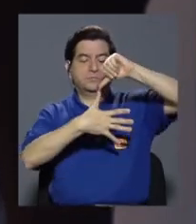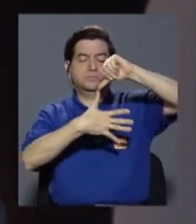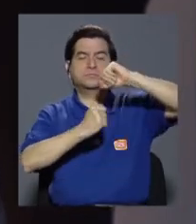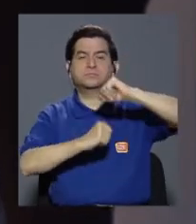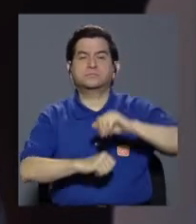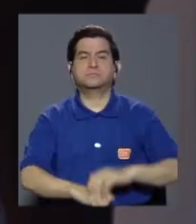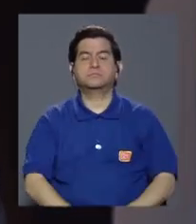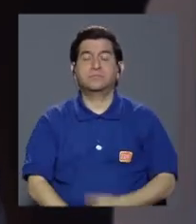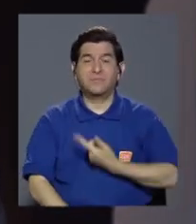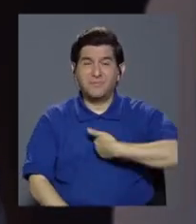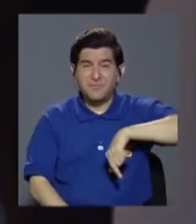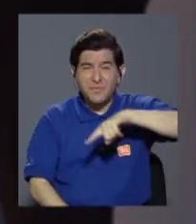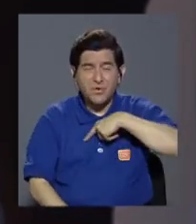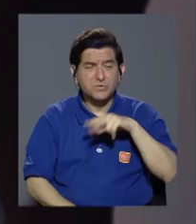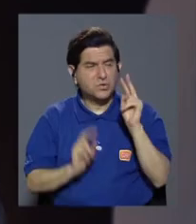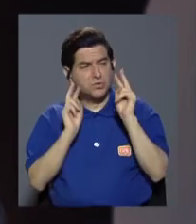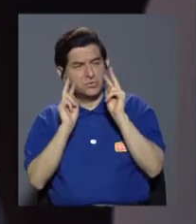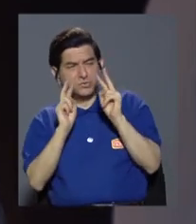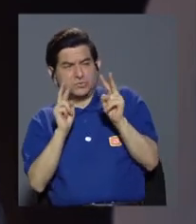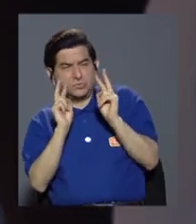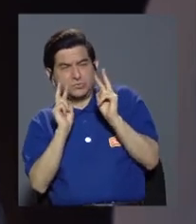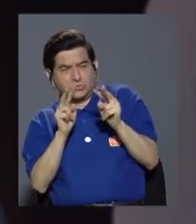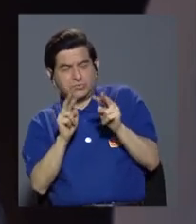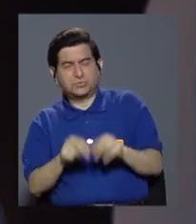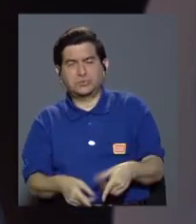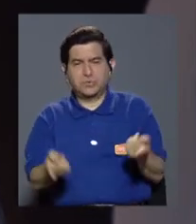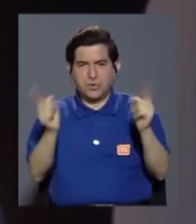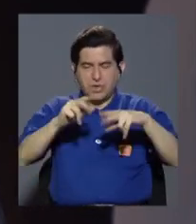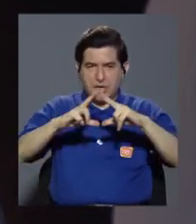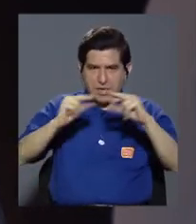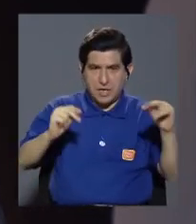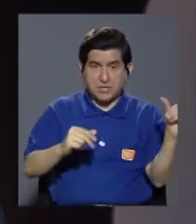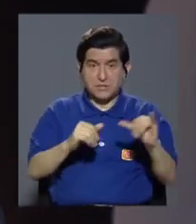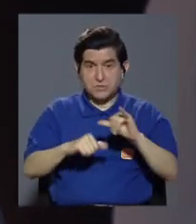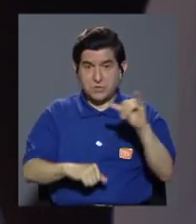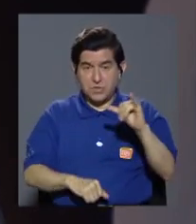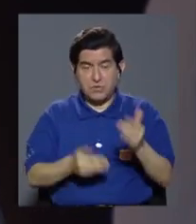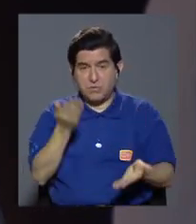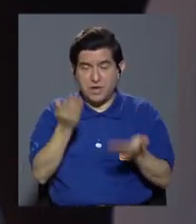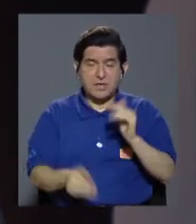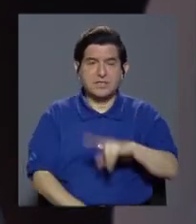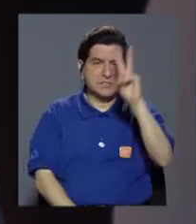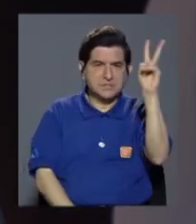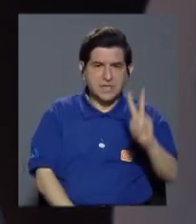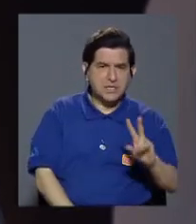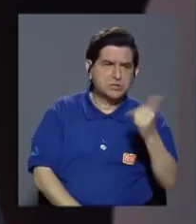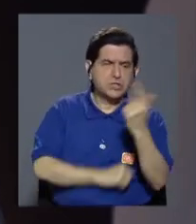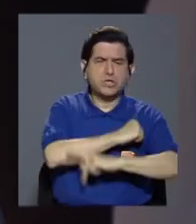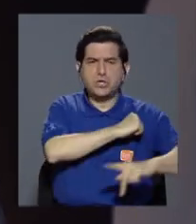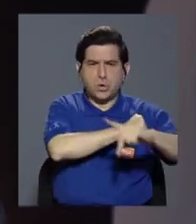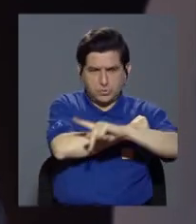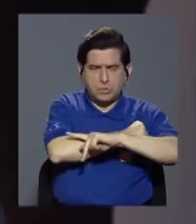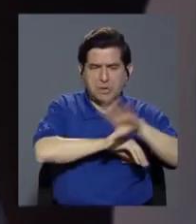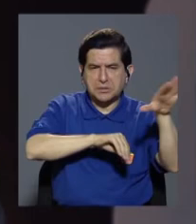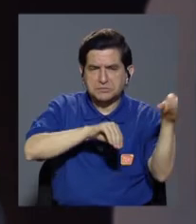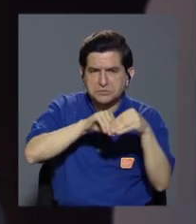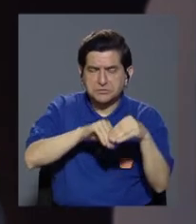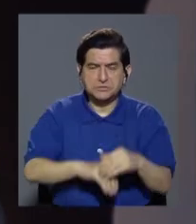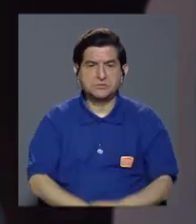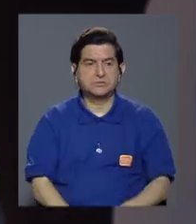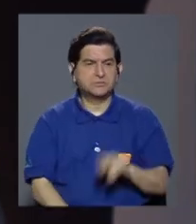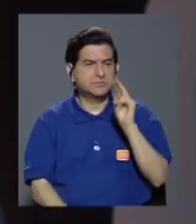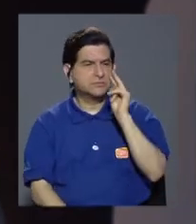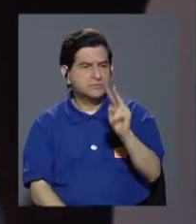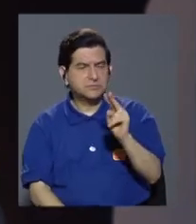lo que nosotros estamos observando y no solamente el caso de nicaragua sino probablemente también el de venezuela de algún otro país adicional es que estamos